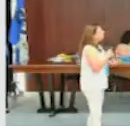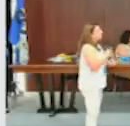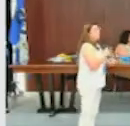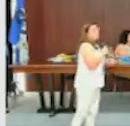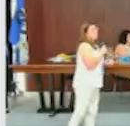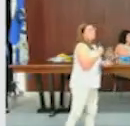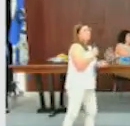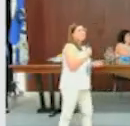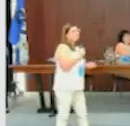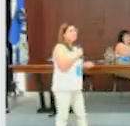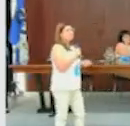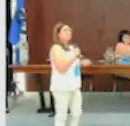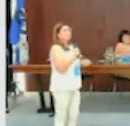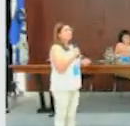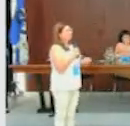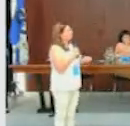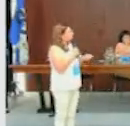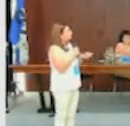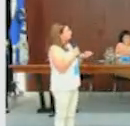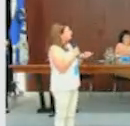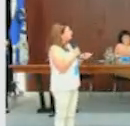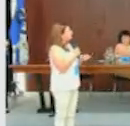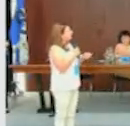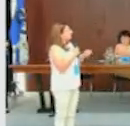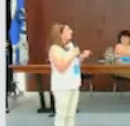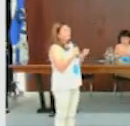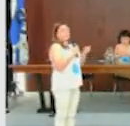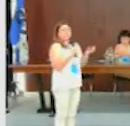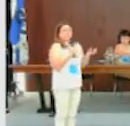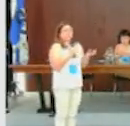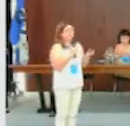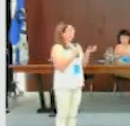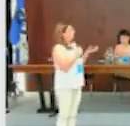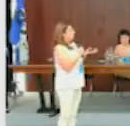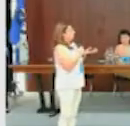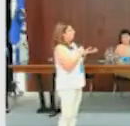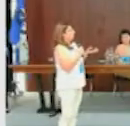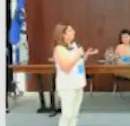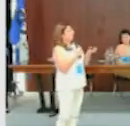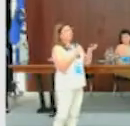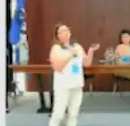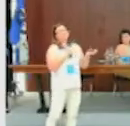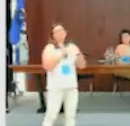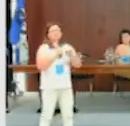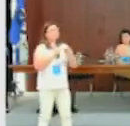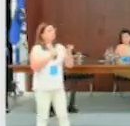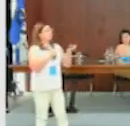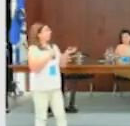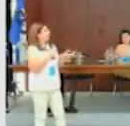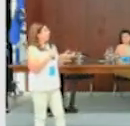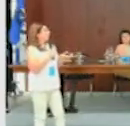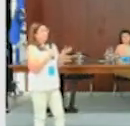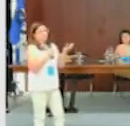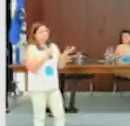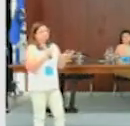Relación médico-paciente. La entrevista es la forma como el médico interactúa con el paciente y su